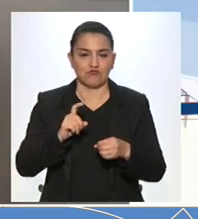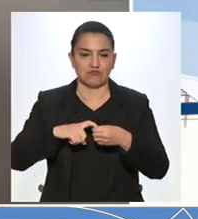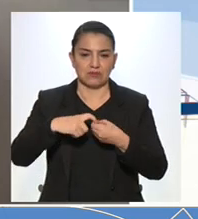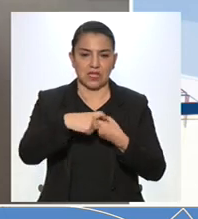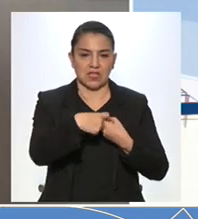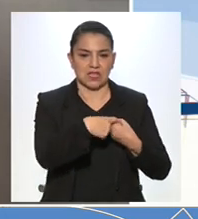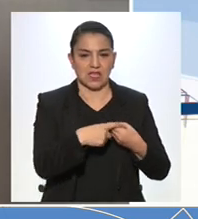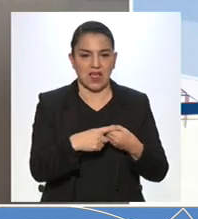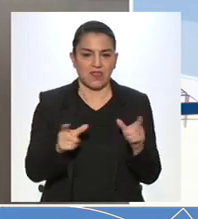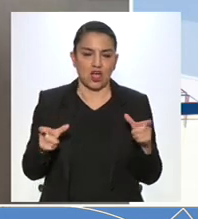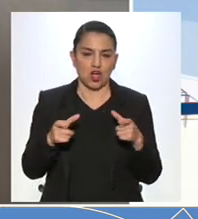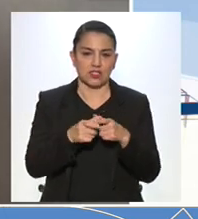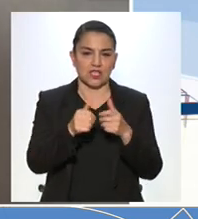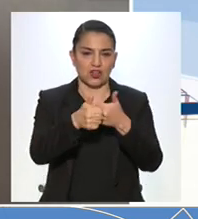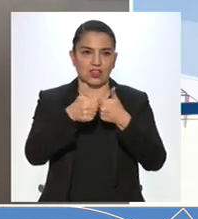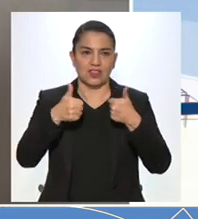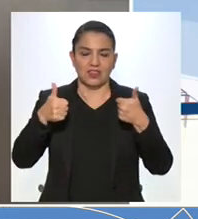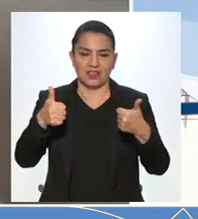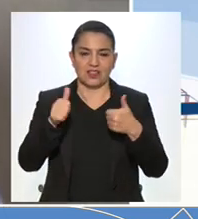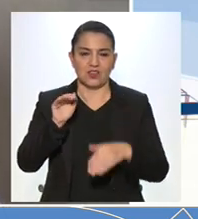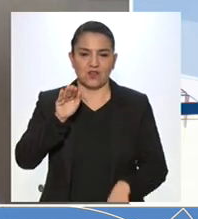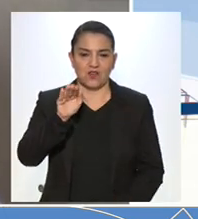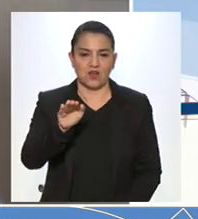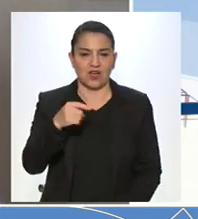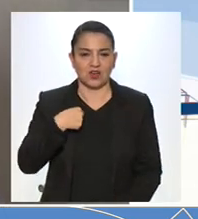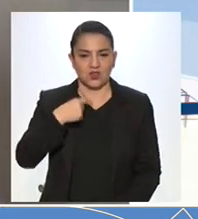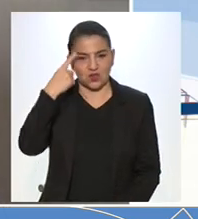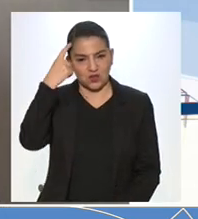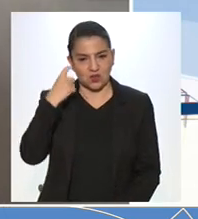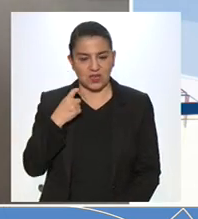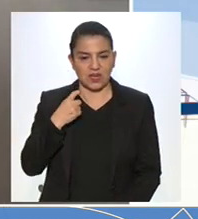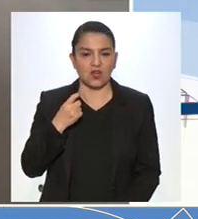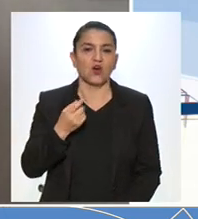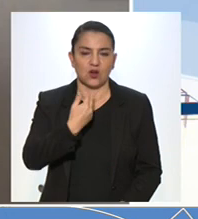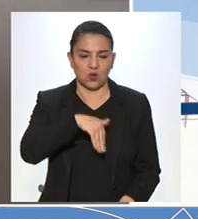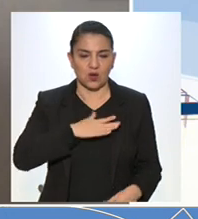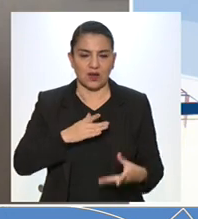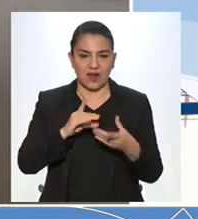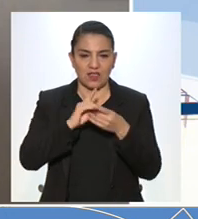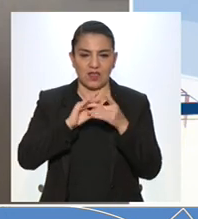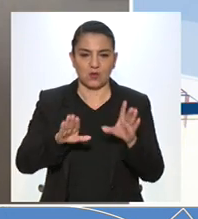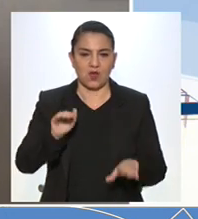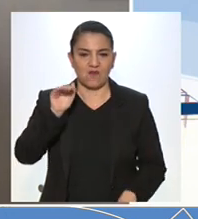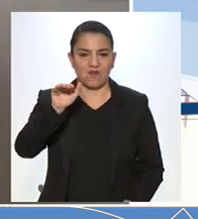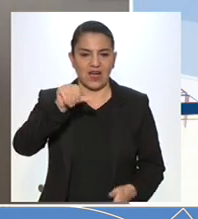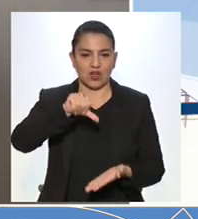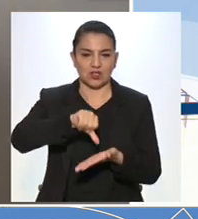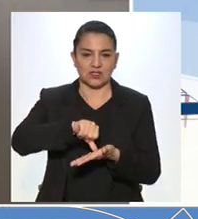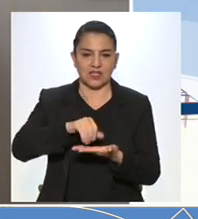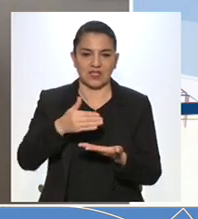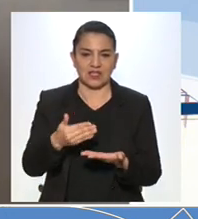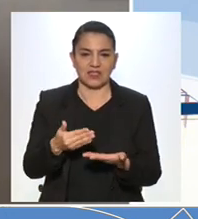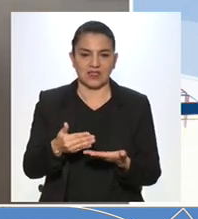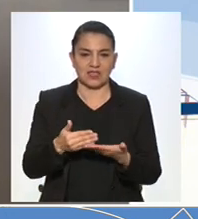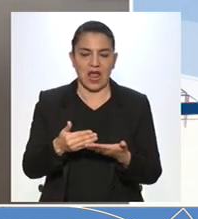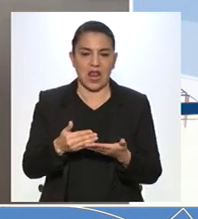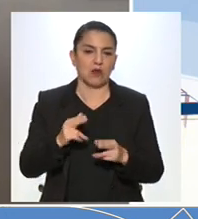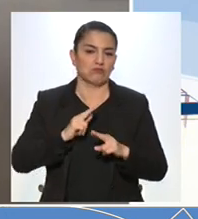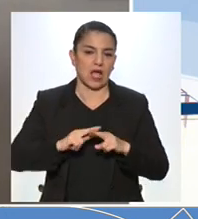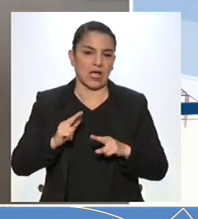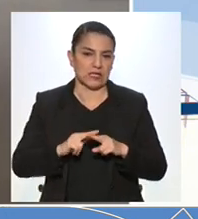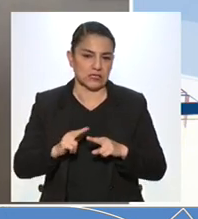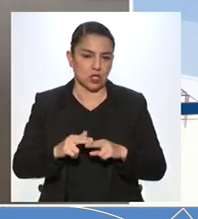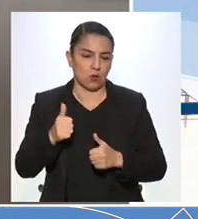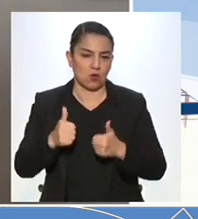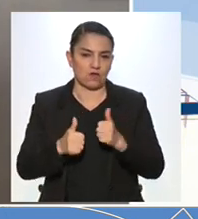nos acompañan. Yo creo que es una sana práctica de nuestra democracia que el Banco Central, una institución eminentemente técnica y con